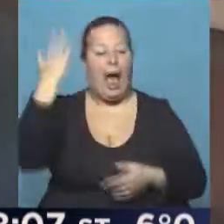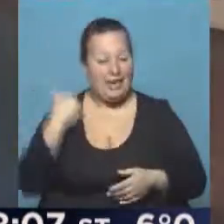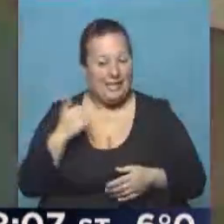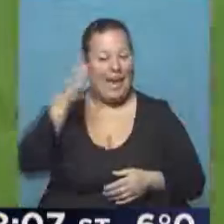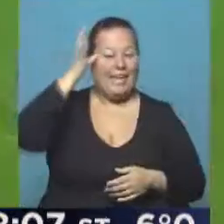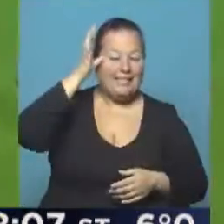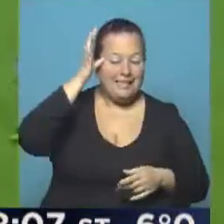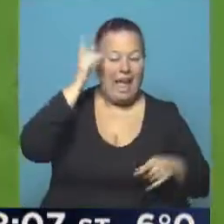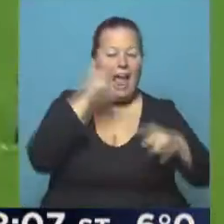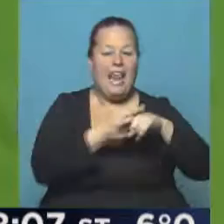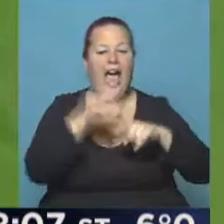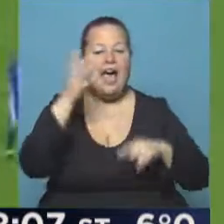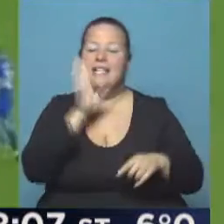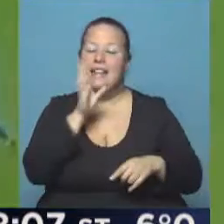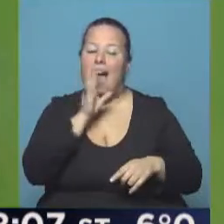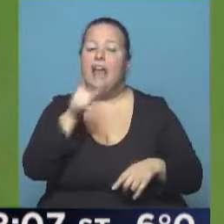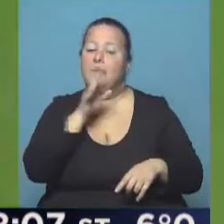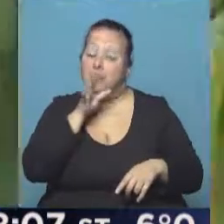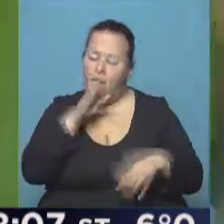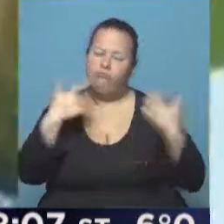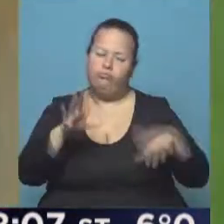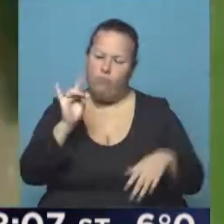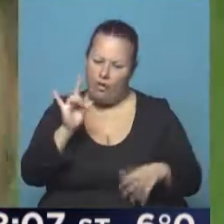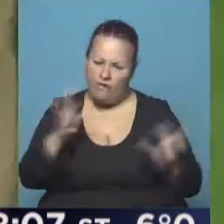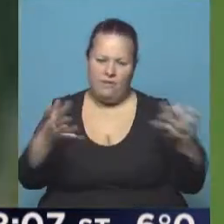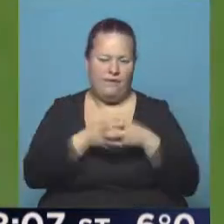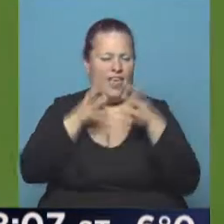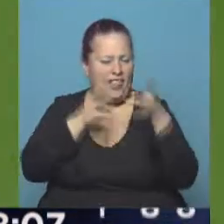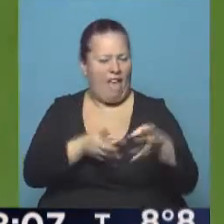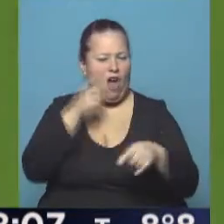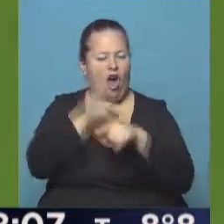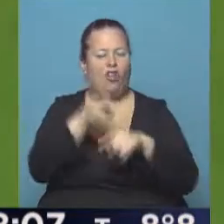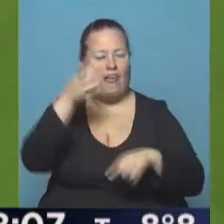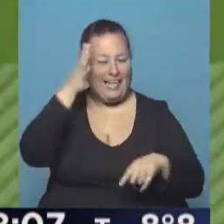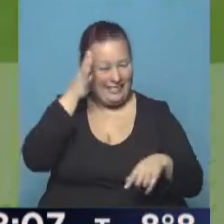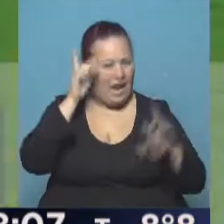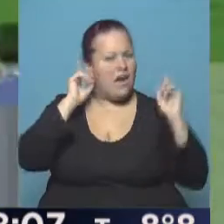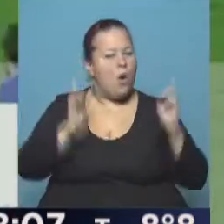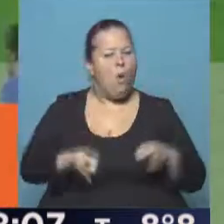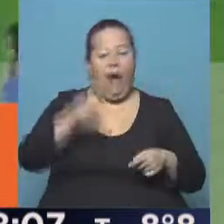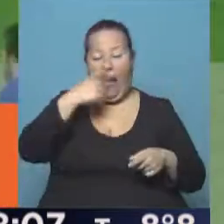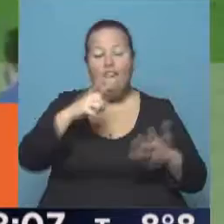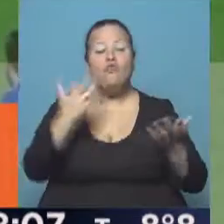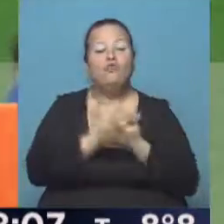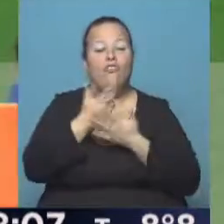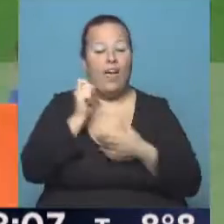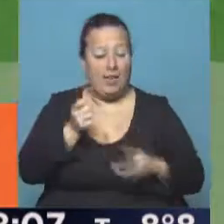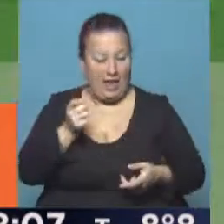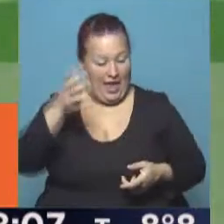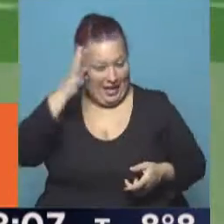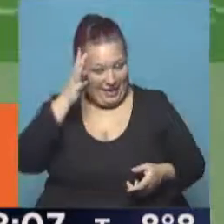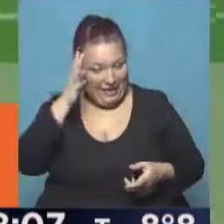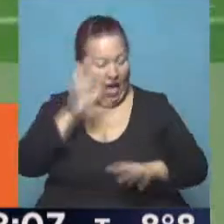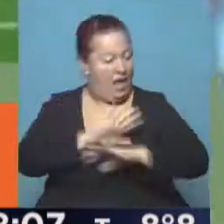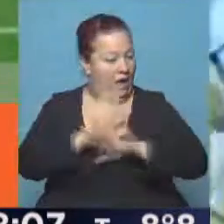entre Italia e Israel. Israel, que le costó mucho formar la defensa para enfrentar este conjunto italiano, sin embargo el que terminó sufriendo fue Italia, ni